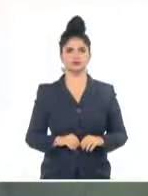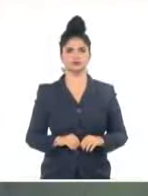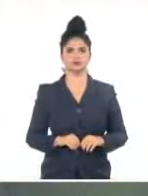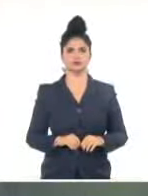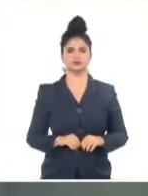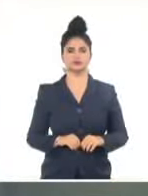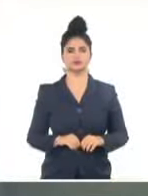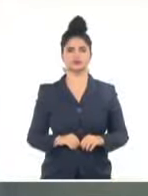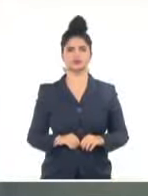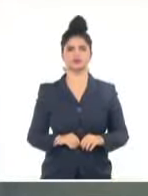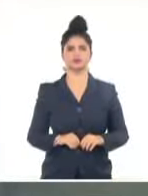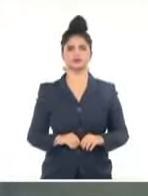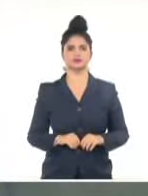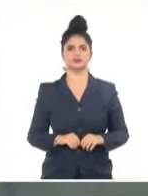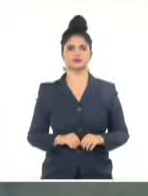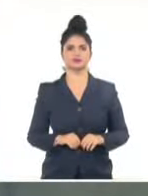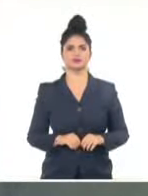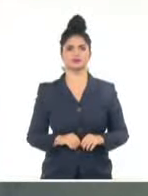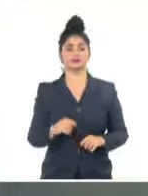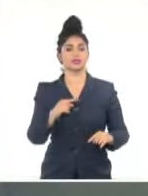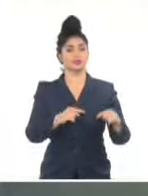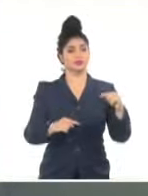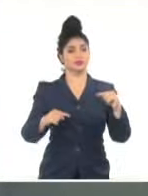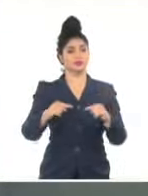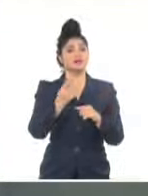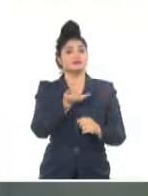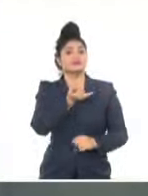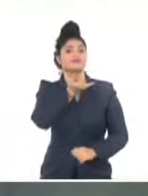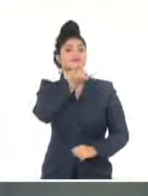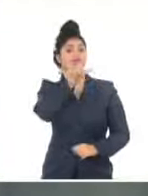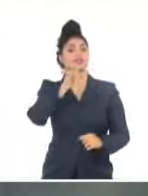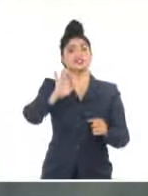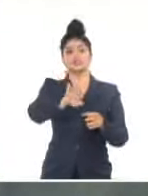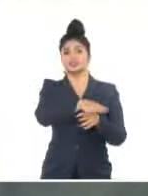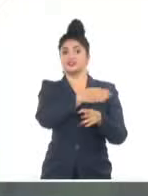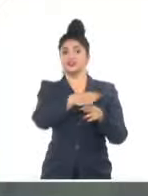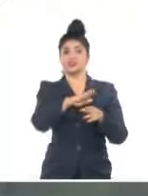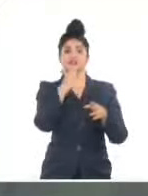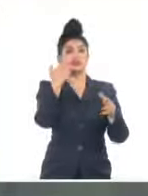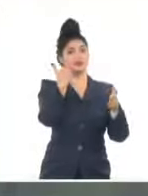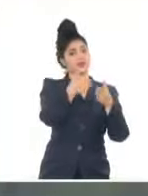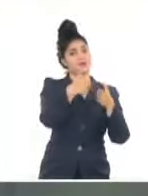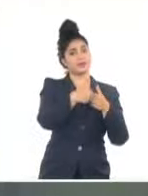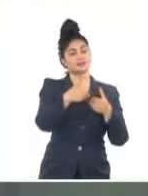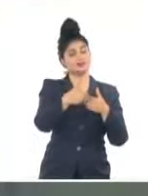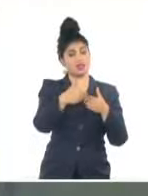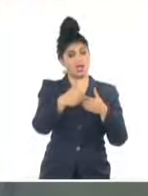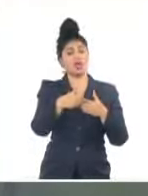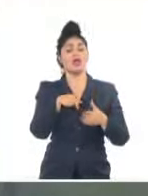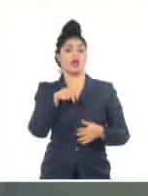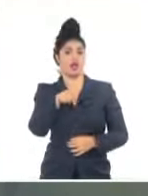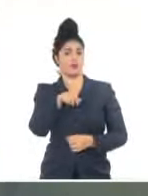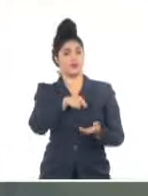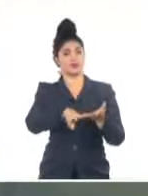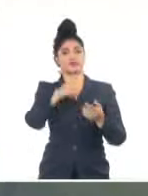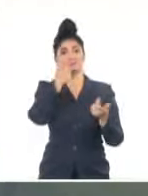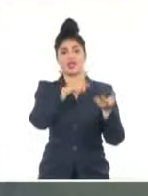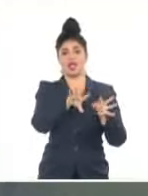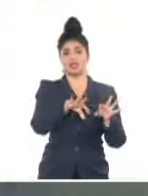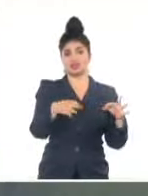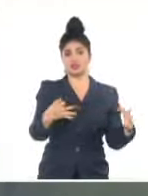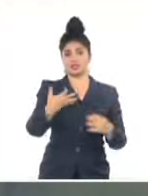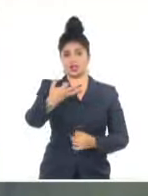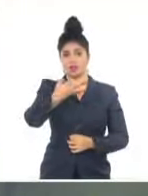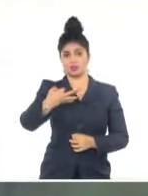Las principales dificultades que limitan la gestión de varias entidades en el municipio de Bauta, en Artemisa, fueron analizadas este lunes durante la visita realizada